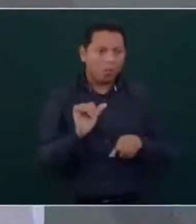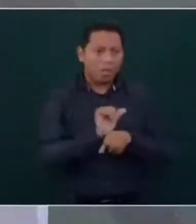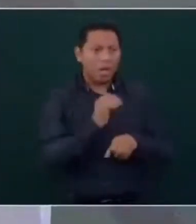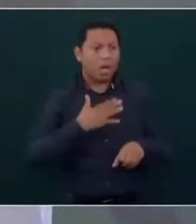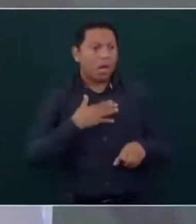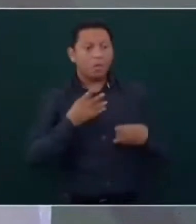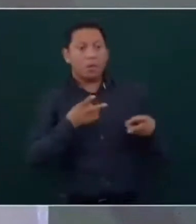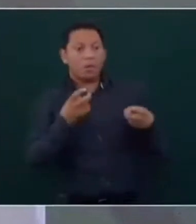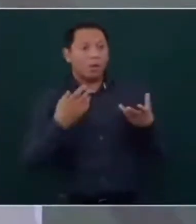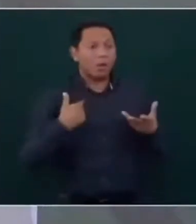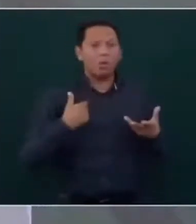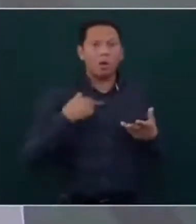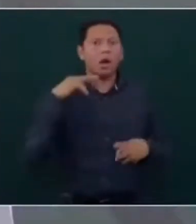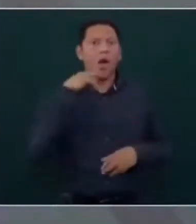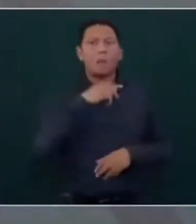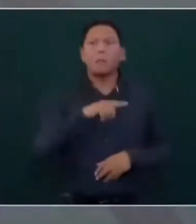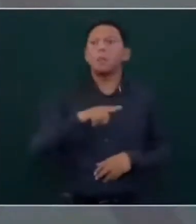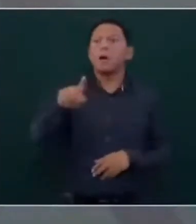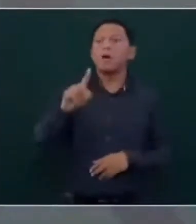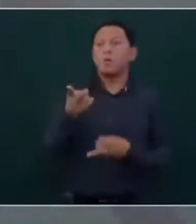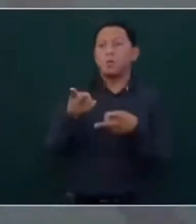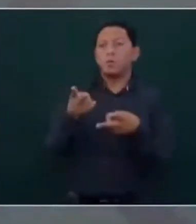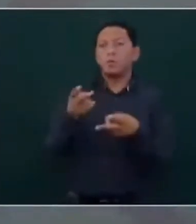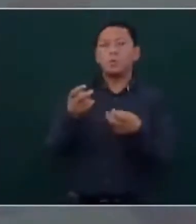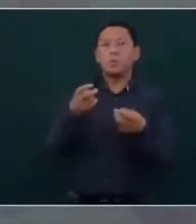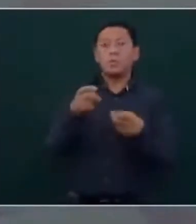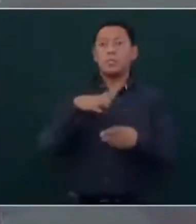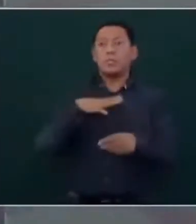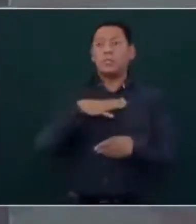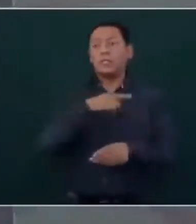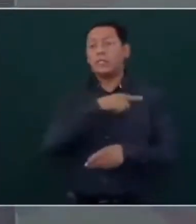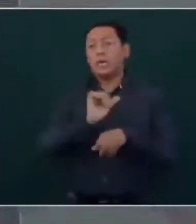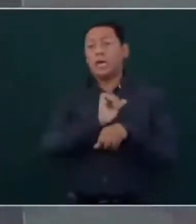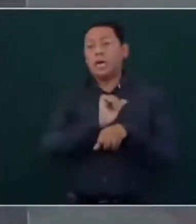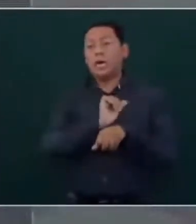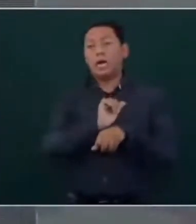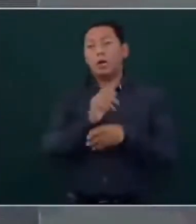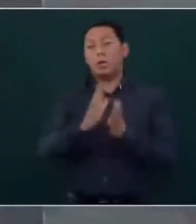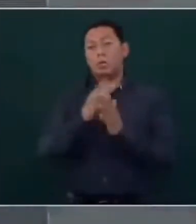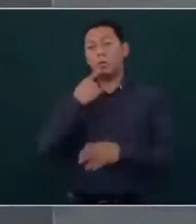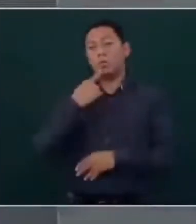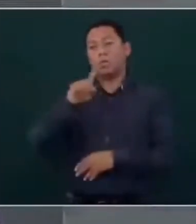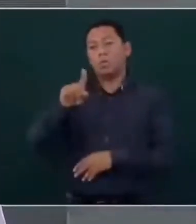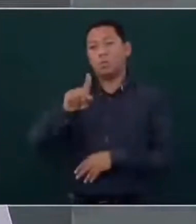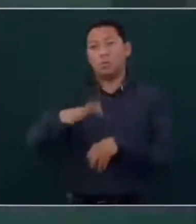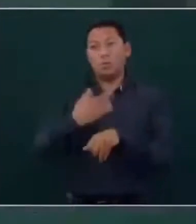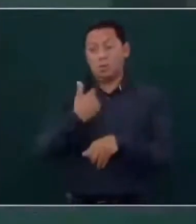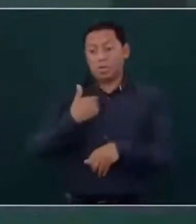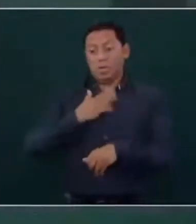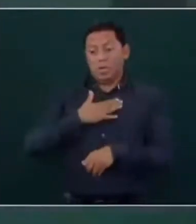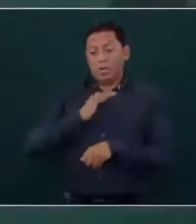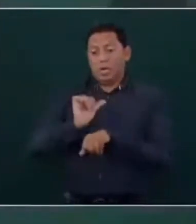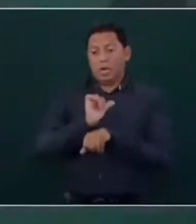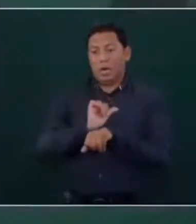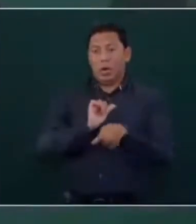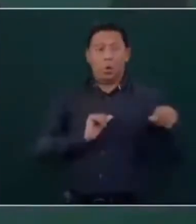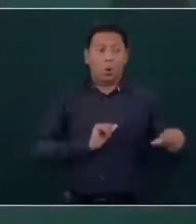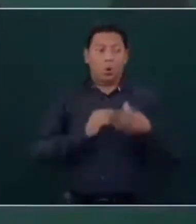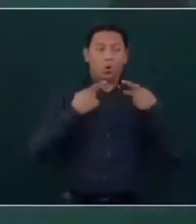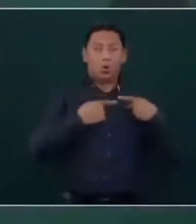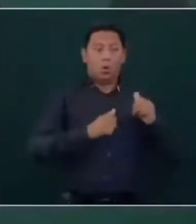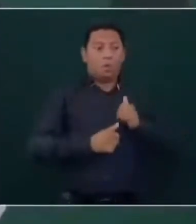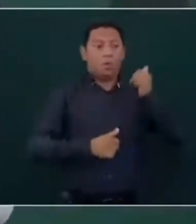pronto porque no quiere que utilicen su vehículo para cometer otro delito. Entonces, y